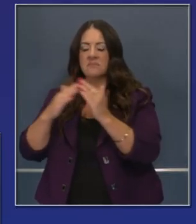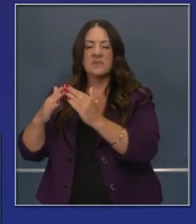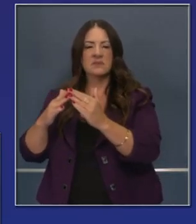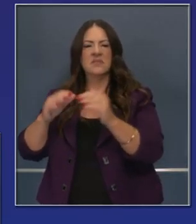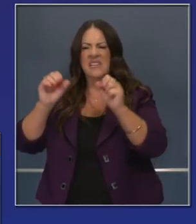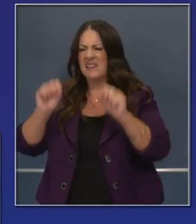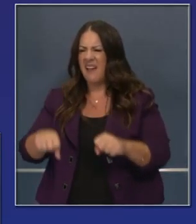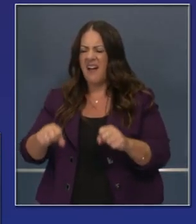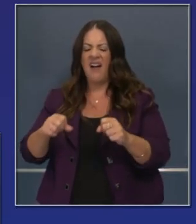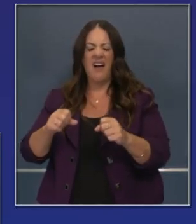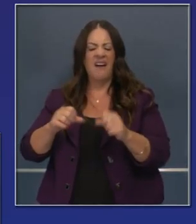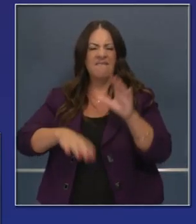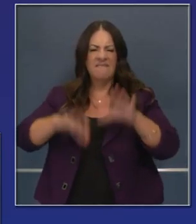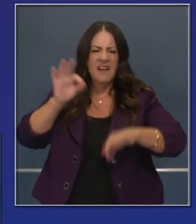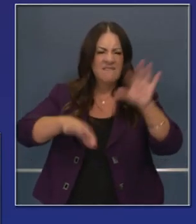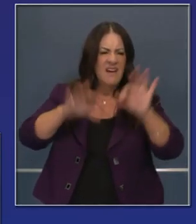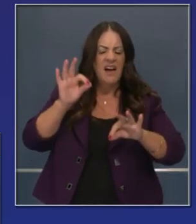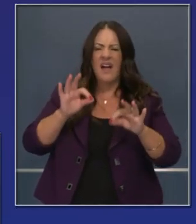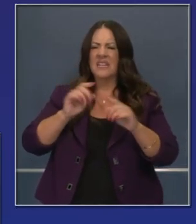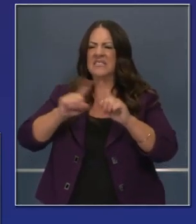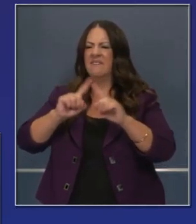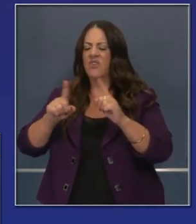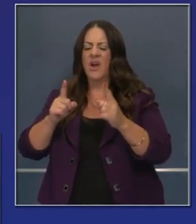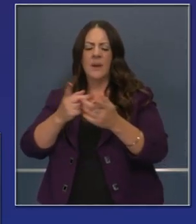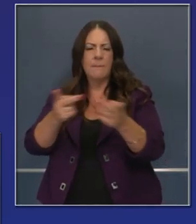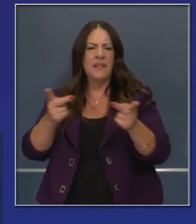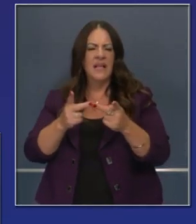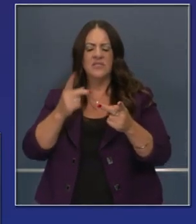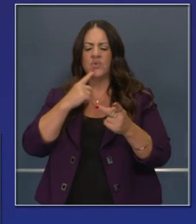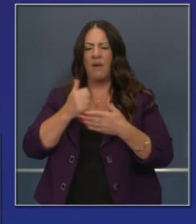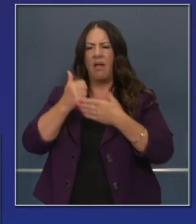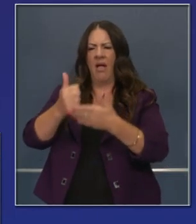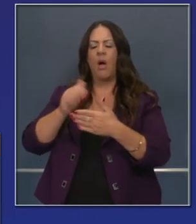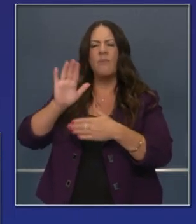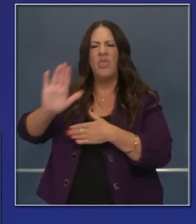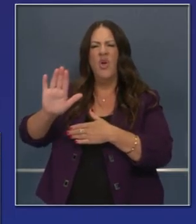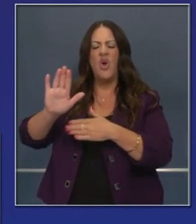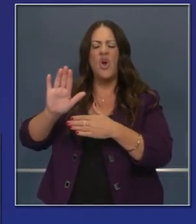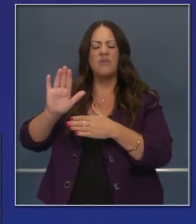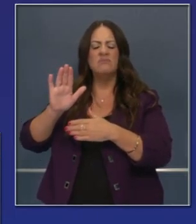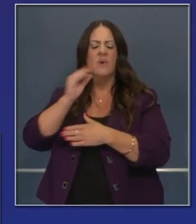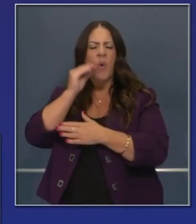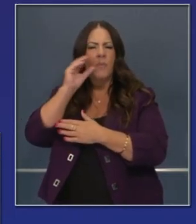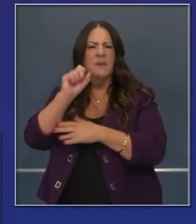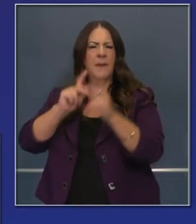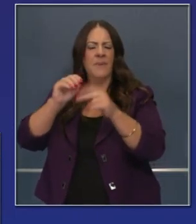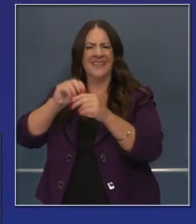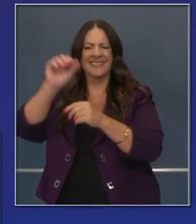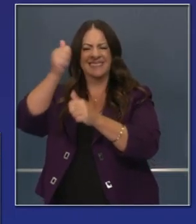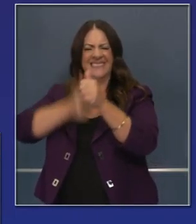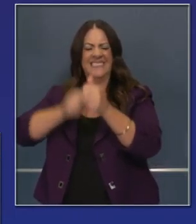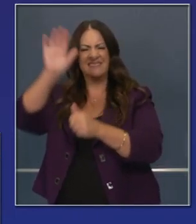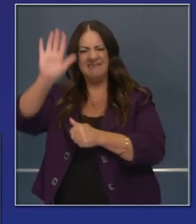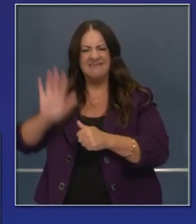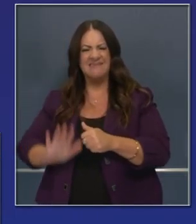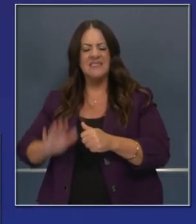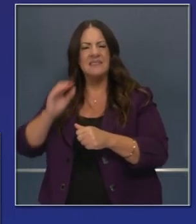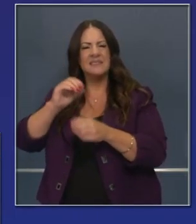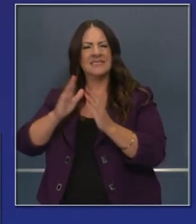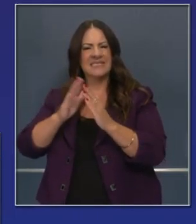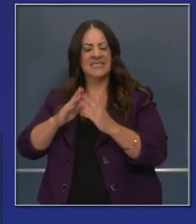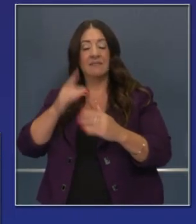jurisdicciones locales. No solo ciudades y condados, obviamente también organizaciones sin afán de lucro que son parte de